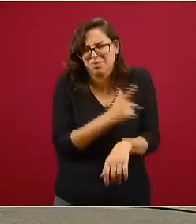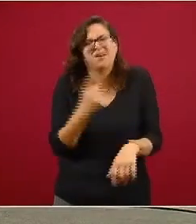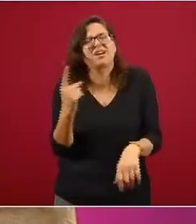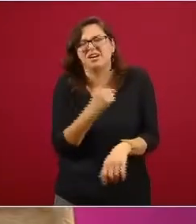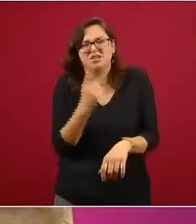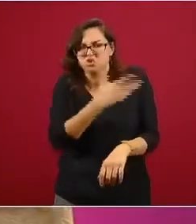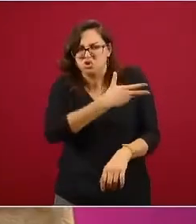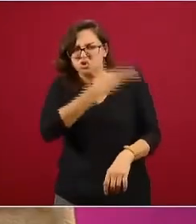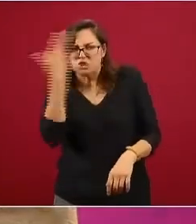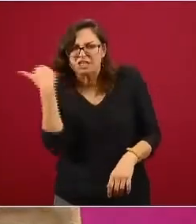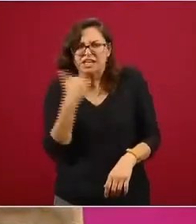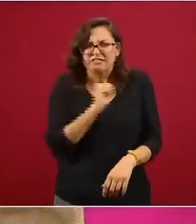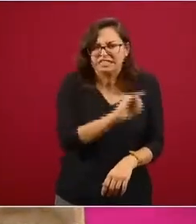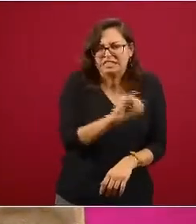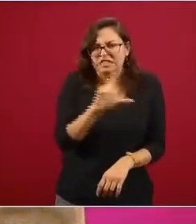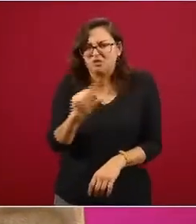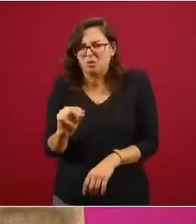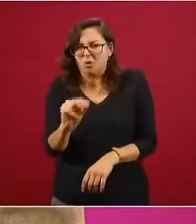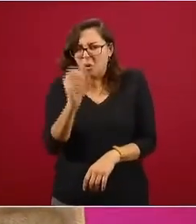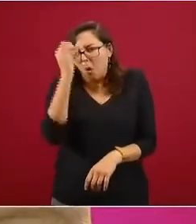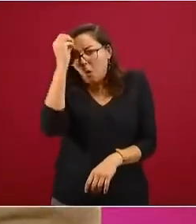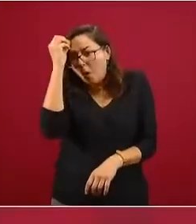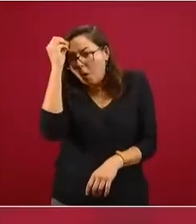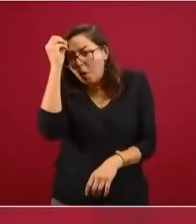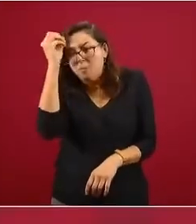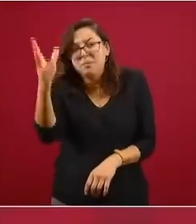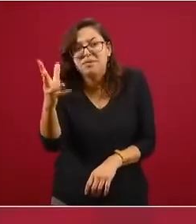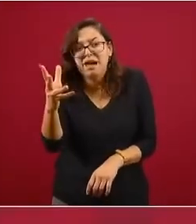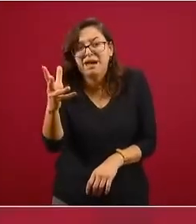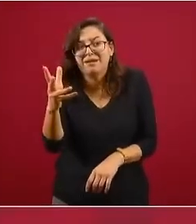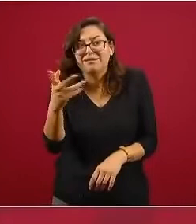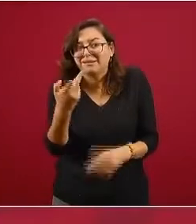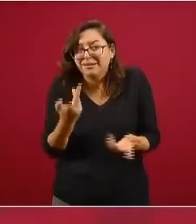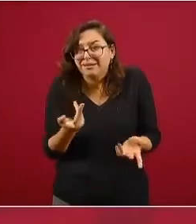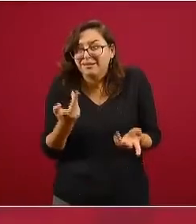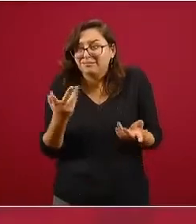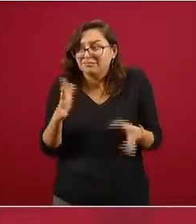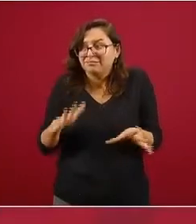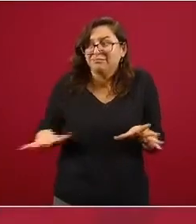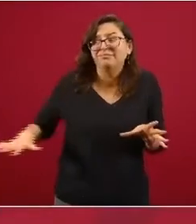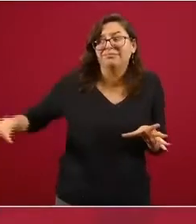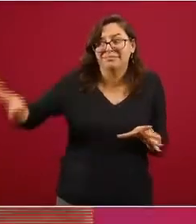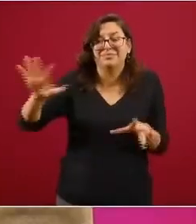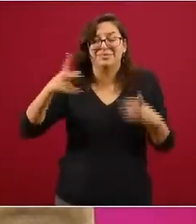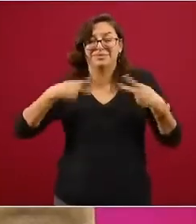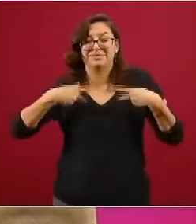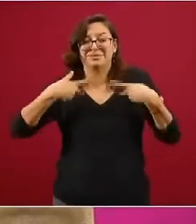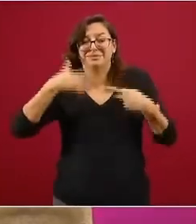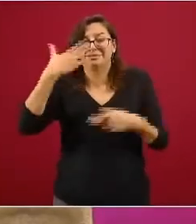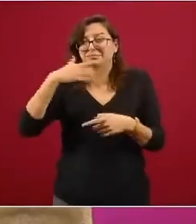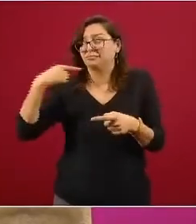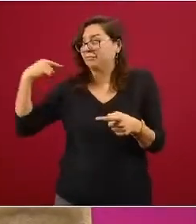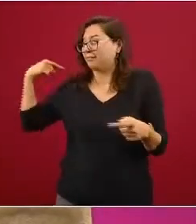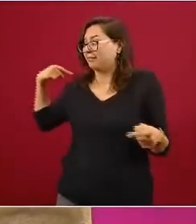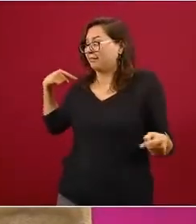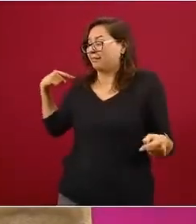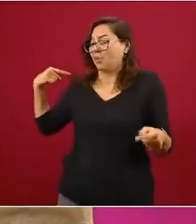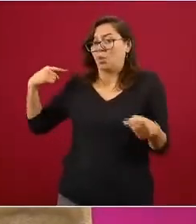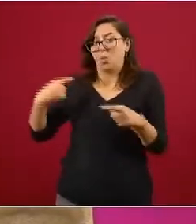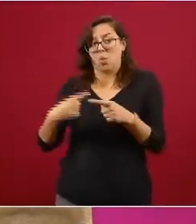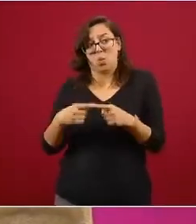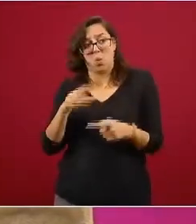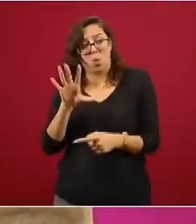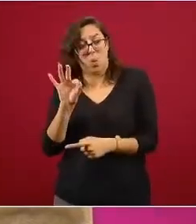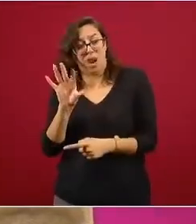medios de comunicación corporativos, pero la sociedad lo sabe. La sociedad sabe que llevamos 40 años